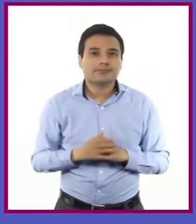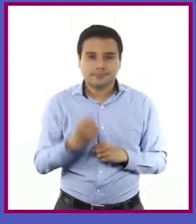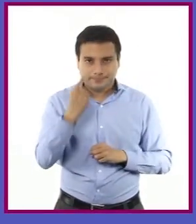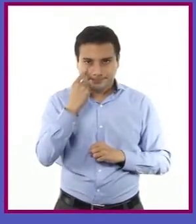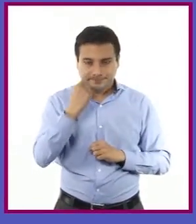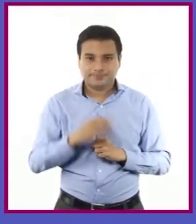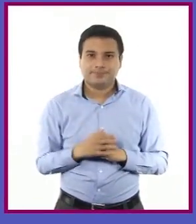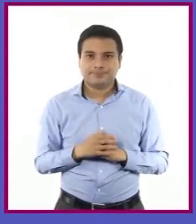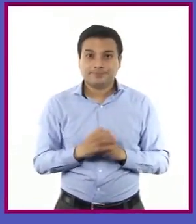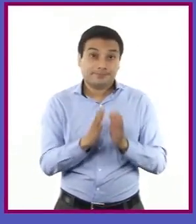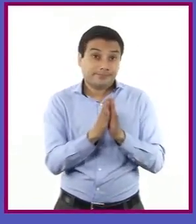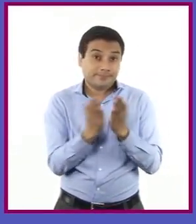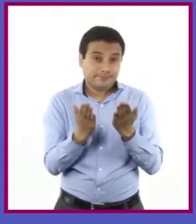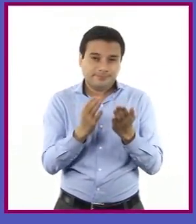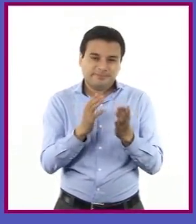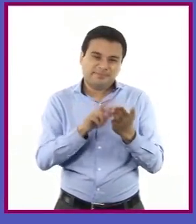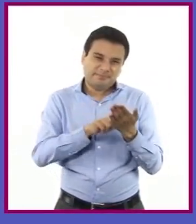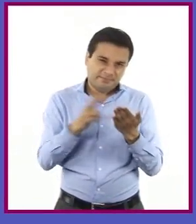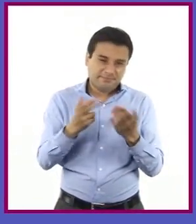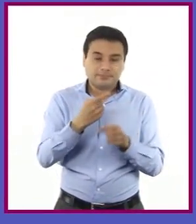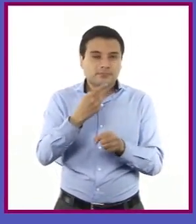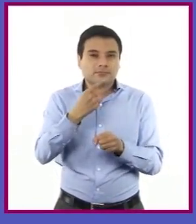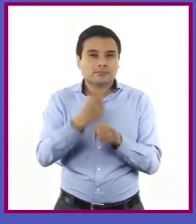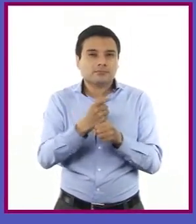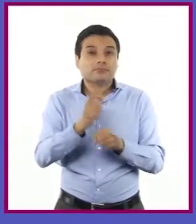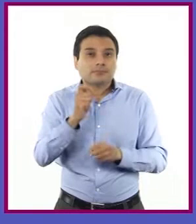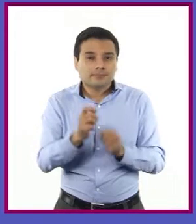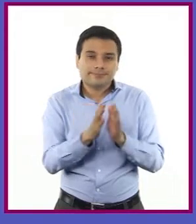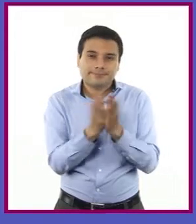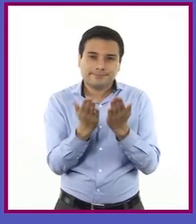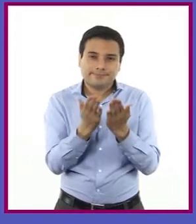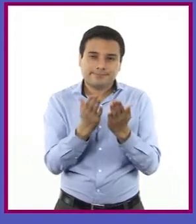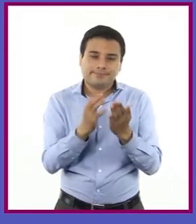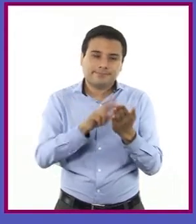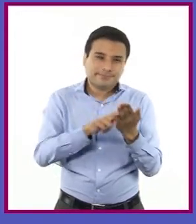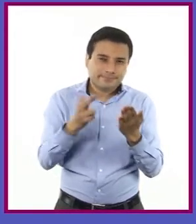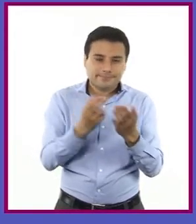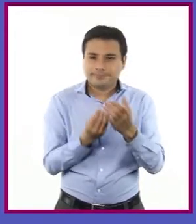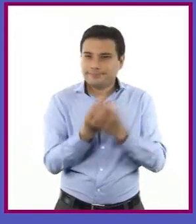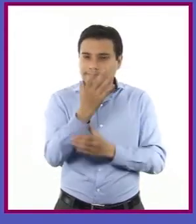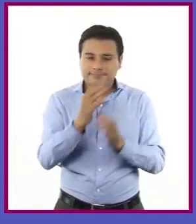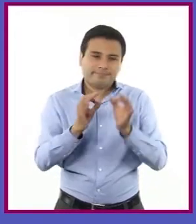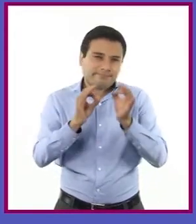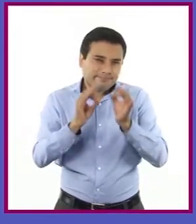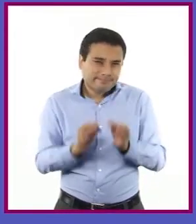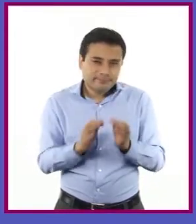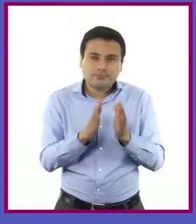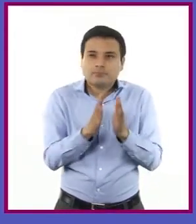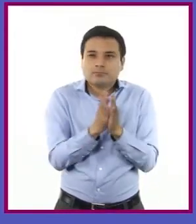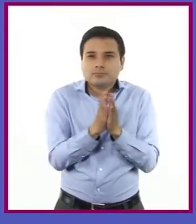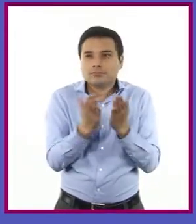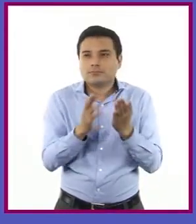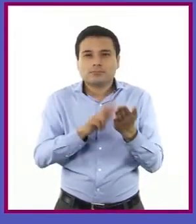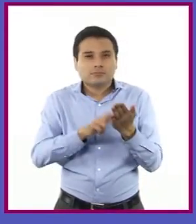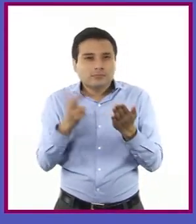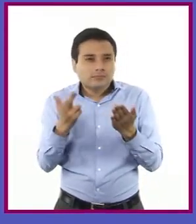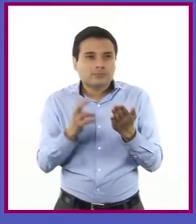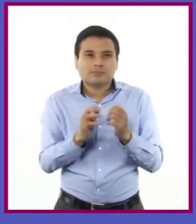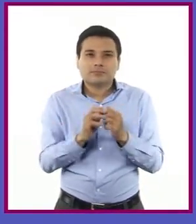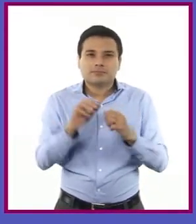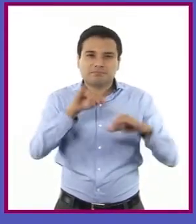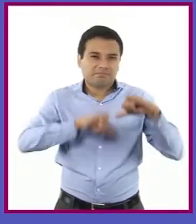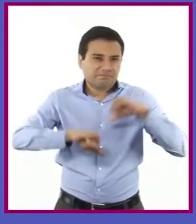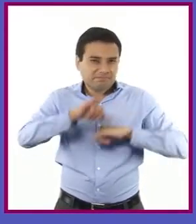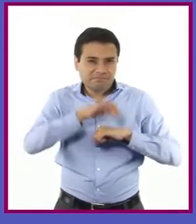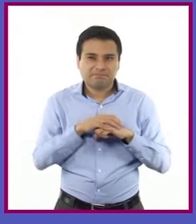primarias provienen de textos originales que contienen información nueva y original, como la de libros, revistas